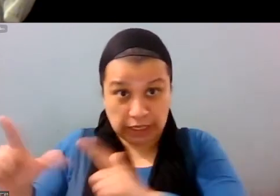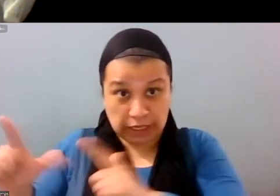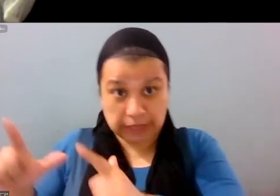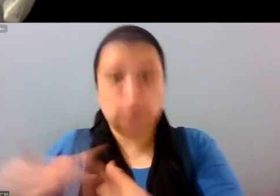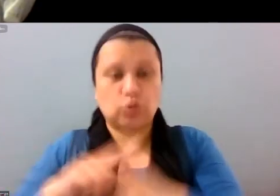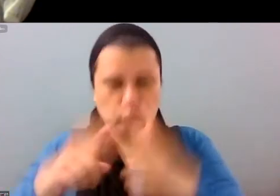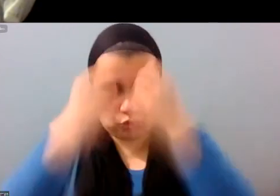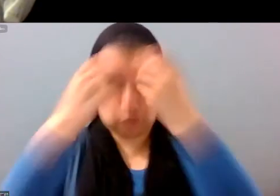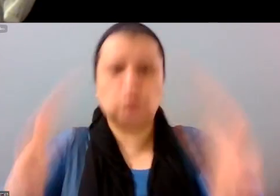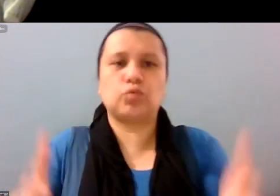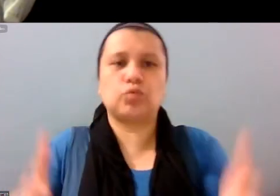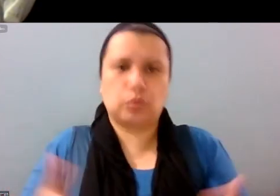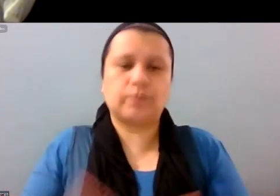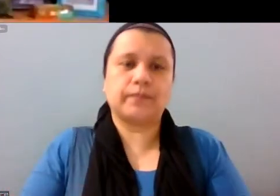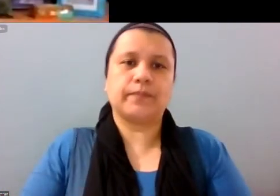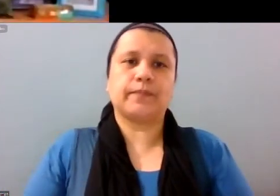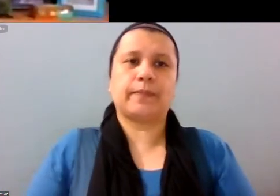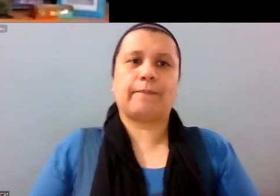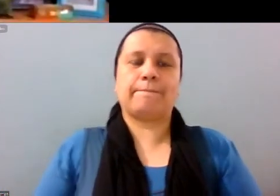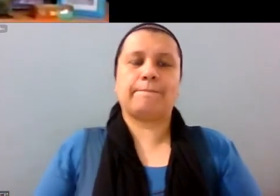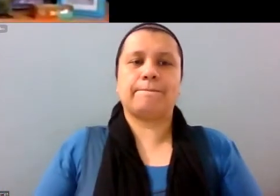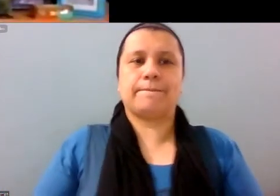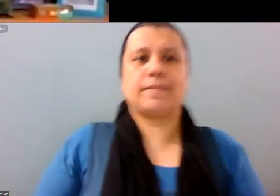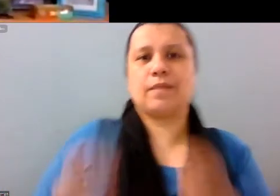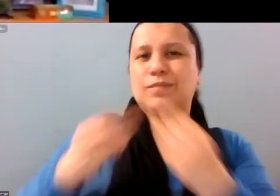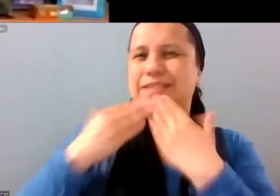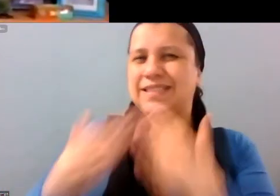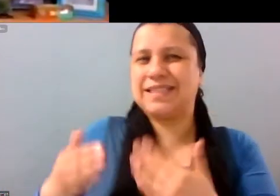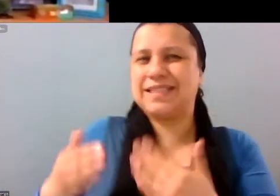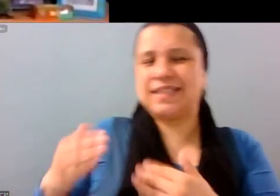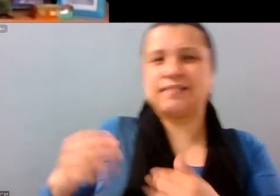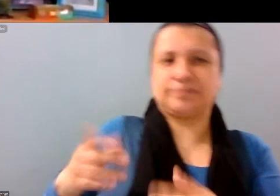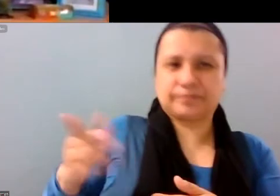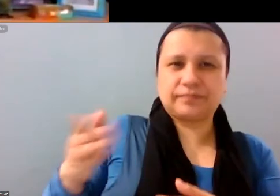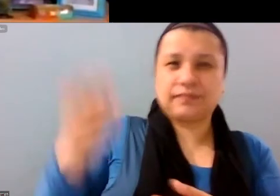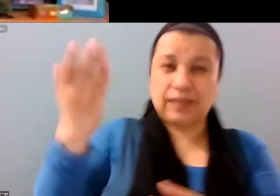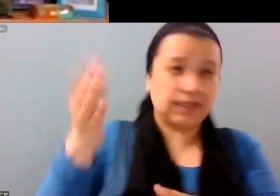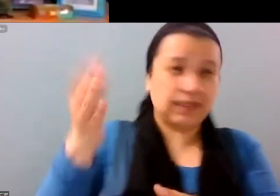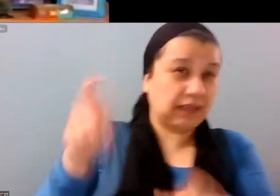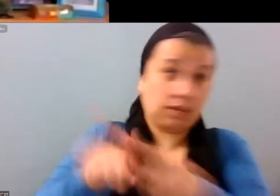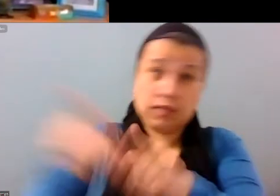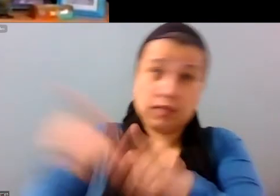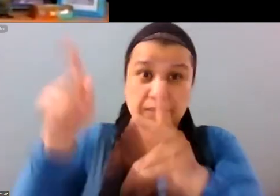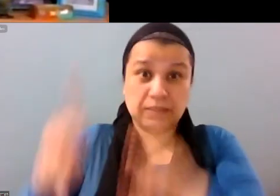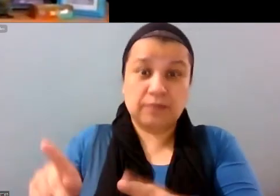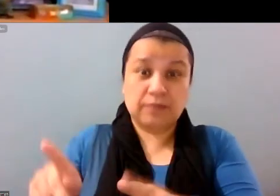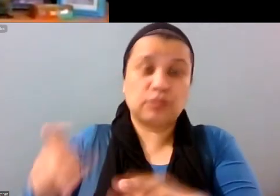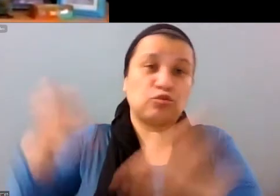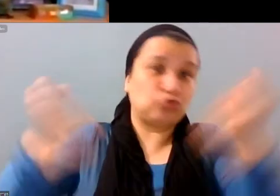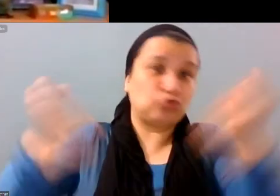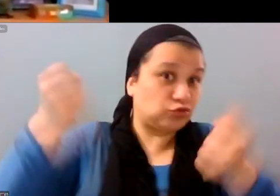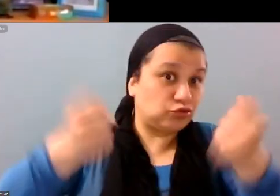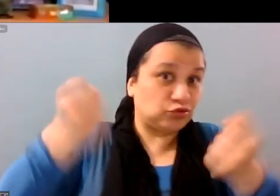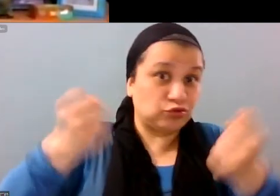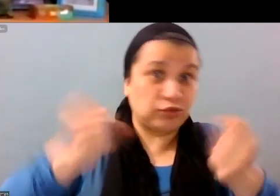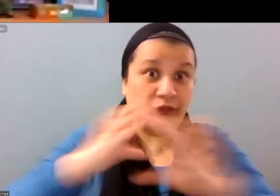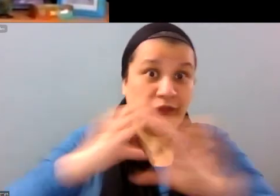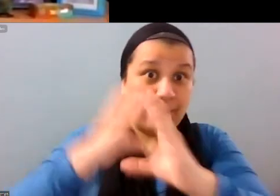del sistema Gracias doña Melania en esa línea me imagino que también los autobuceros todos estarán